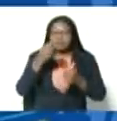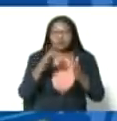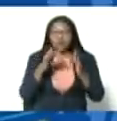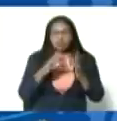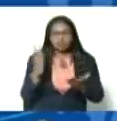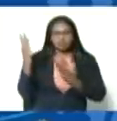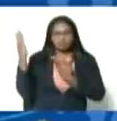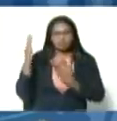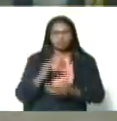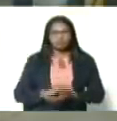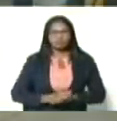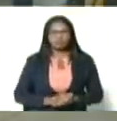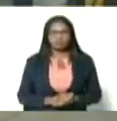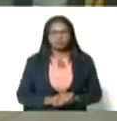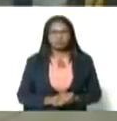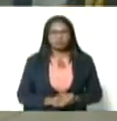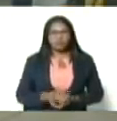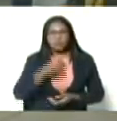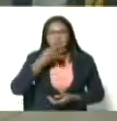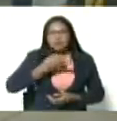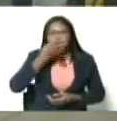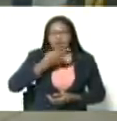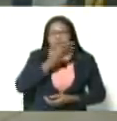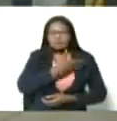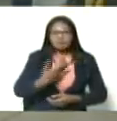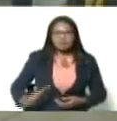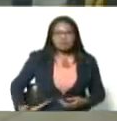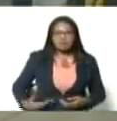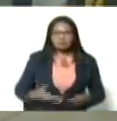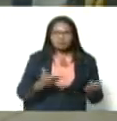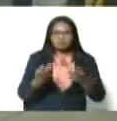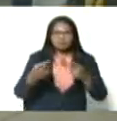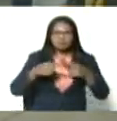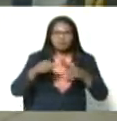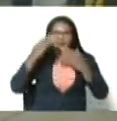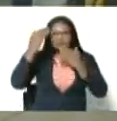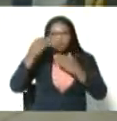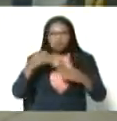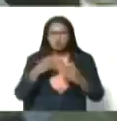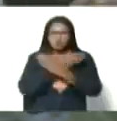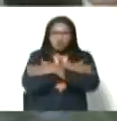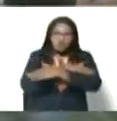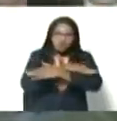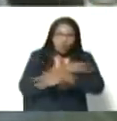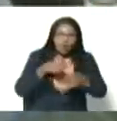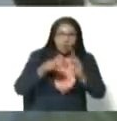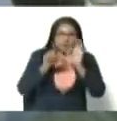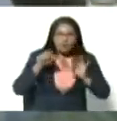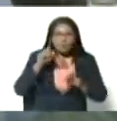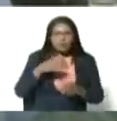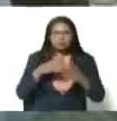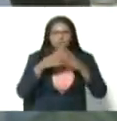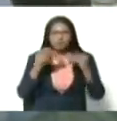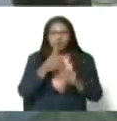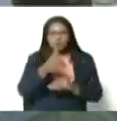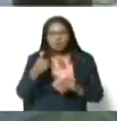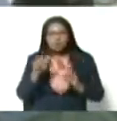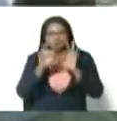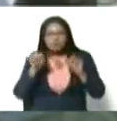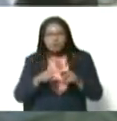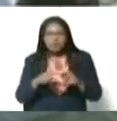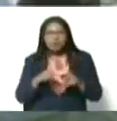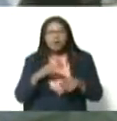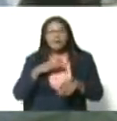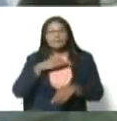Francisco Garcés. Muy buenas tardes, presidente. Reciba usted un saludo afectuoso de parte de toda la misión transporte, así